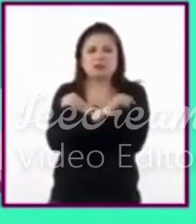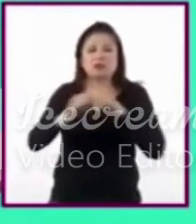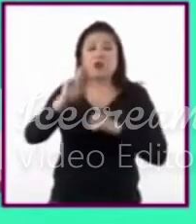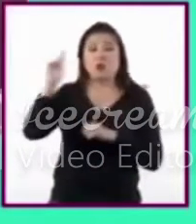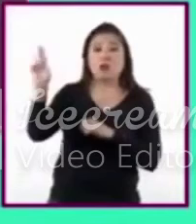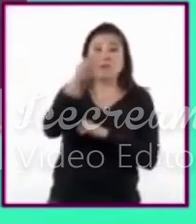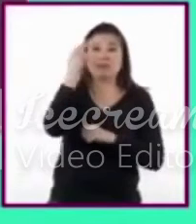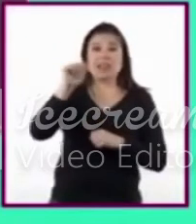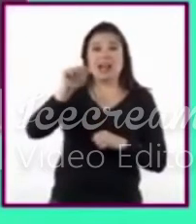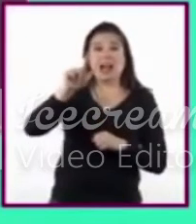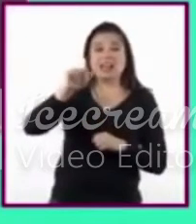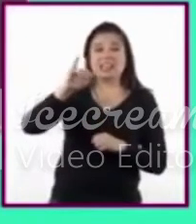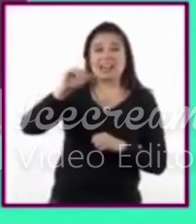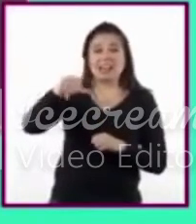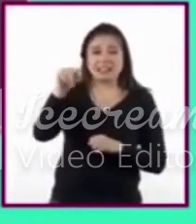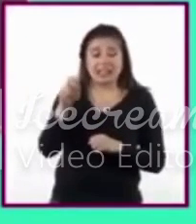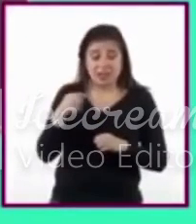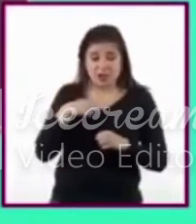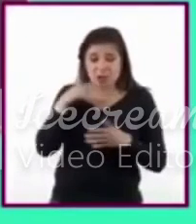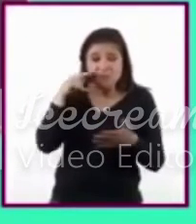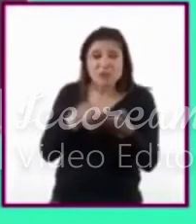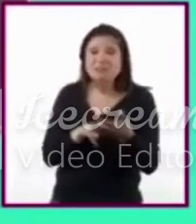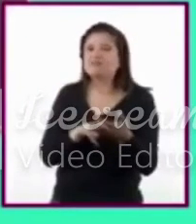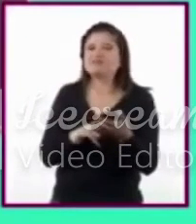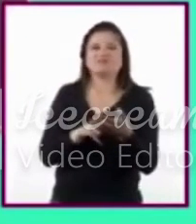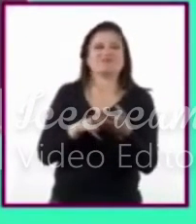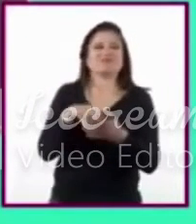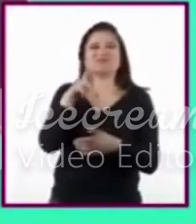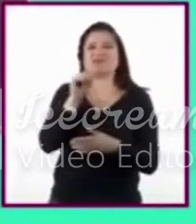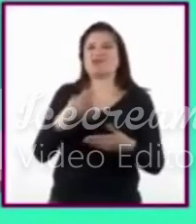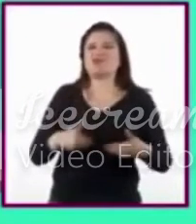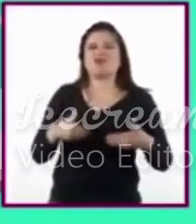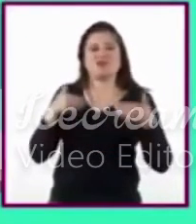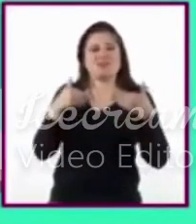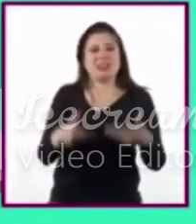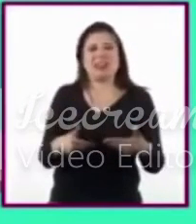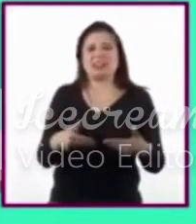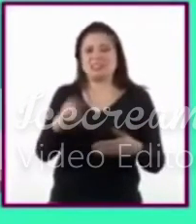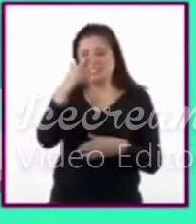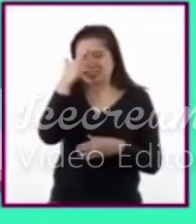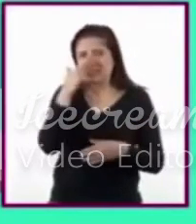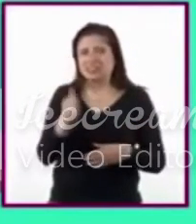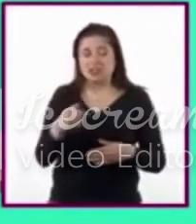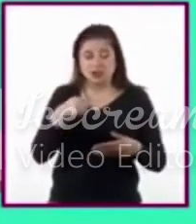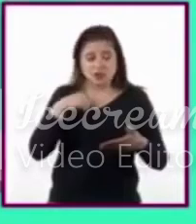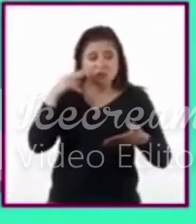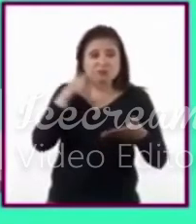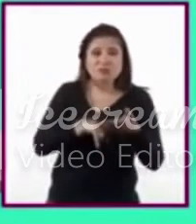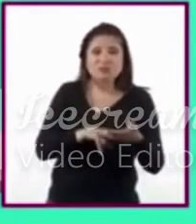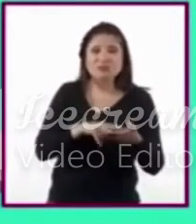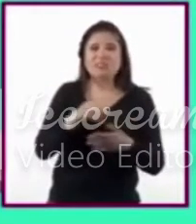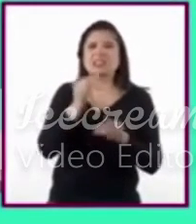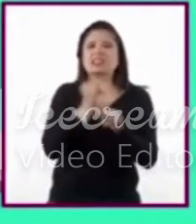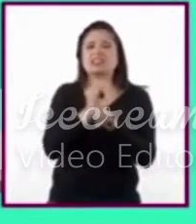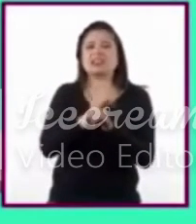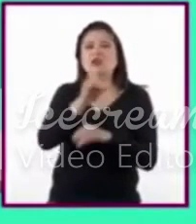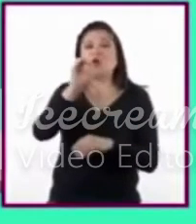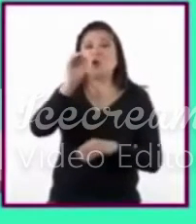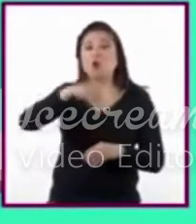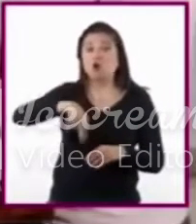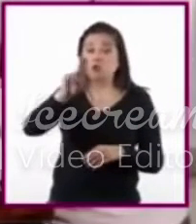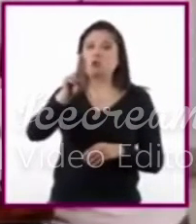de Alicante. El blog que encontré tampoco es una fuente fiable. La información que yo encontré está en la página de la